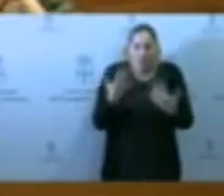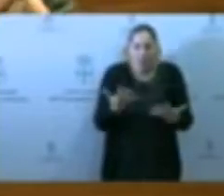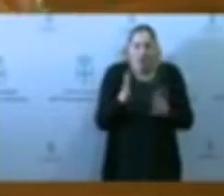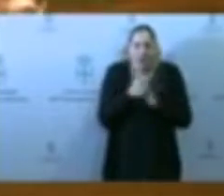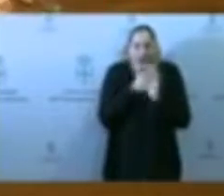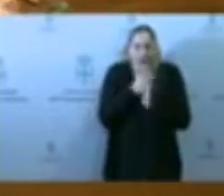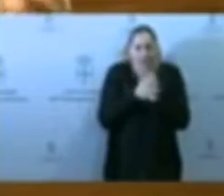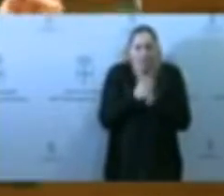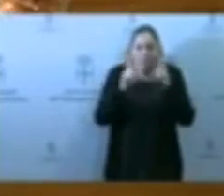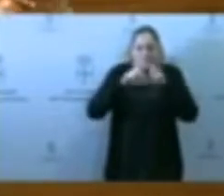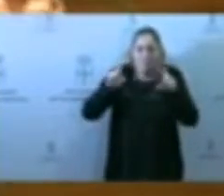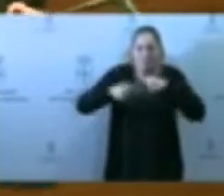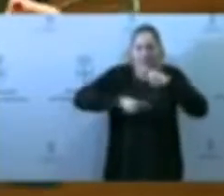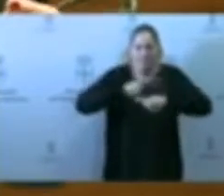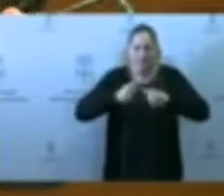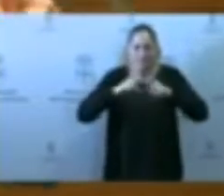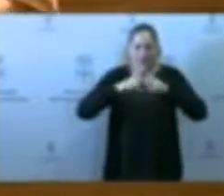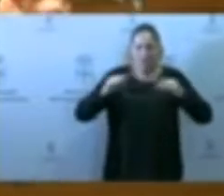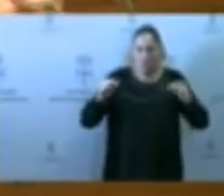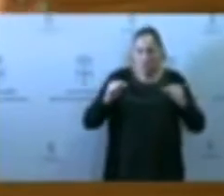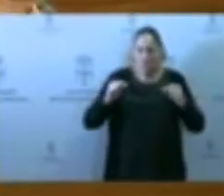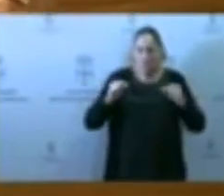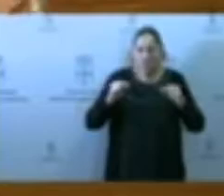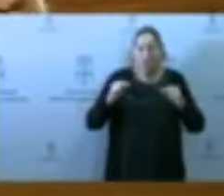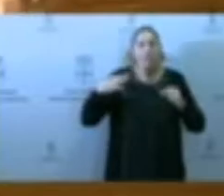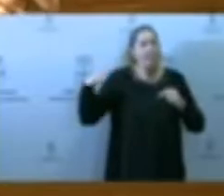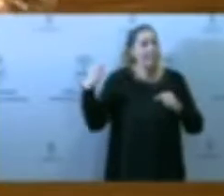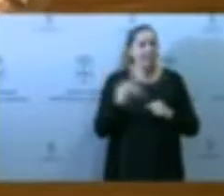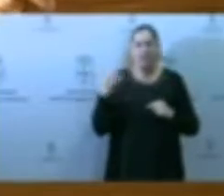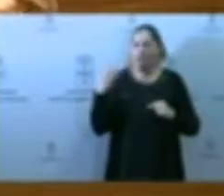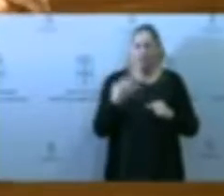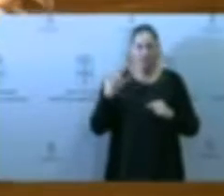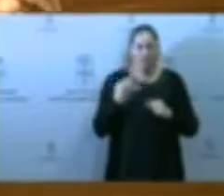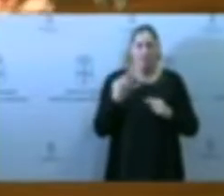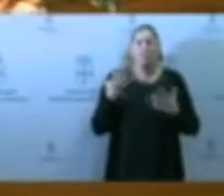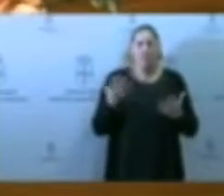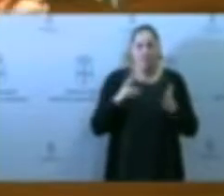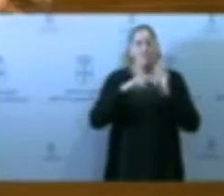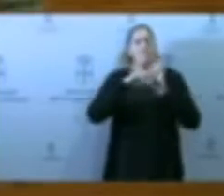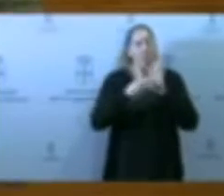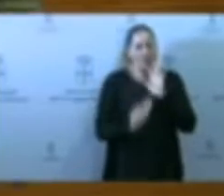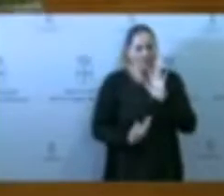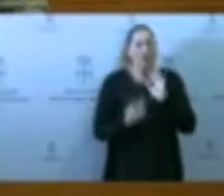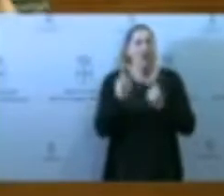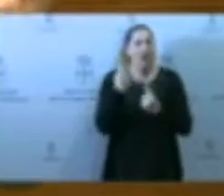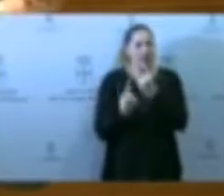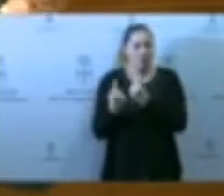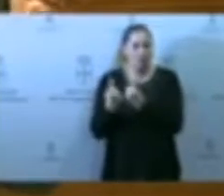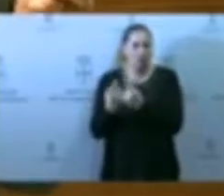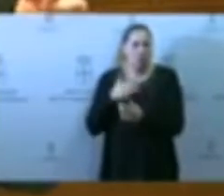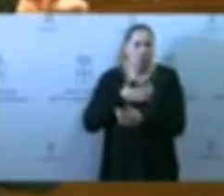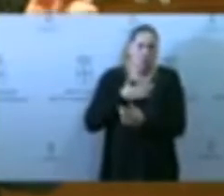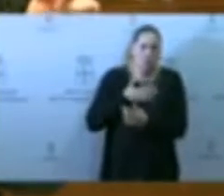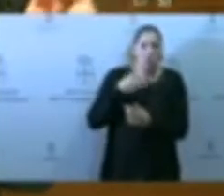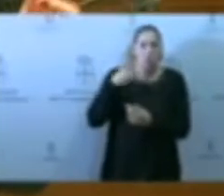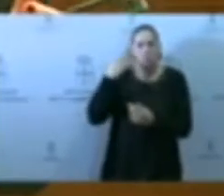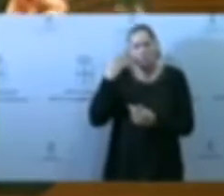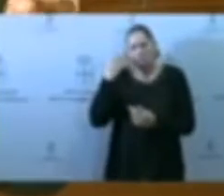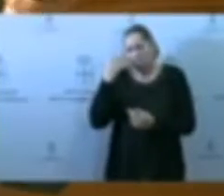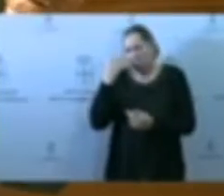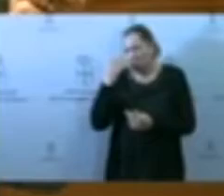hablamos de la empresa familiar en Asturias, conviene que establezcamos algunas modificaciones. A nosotros no nos parece